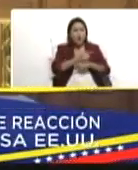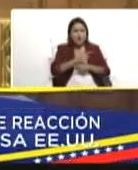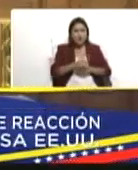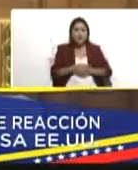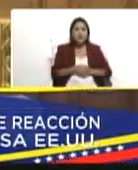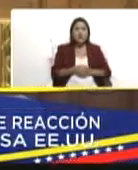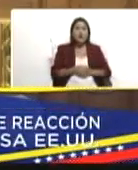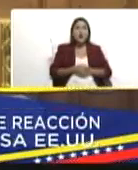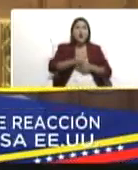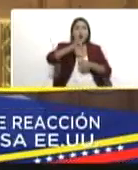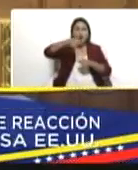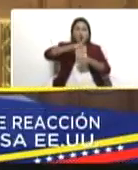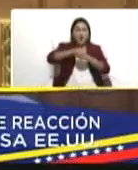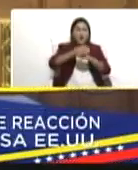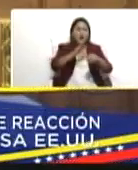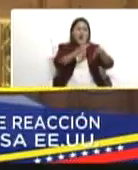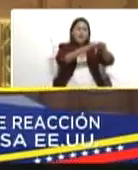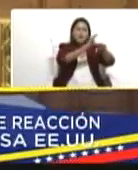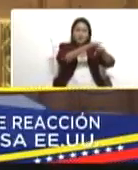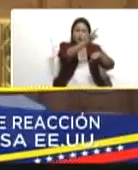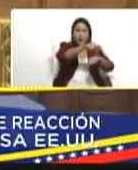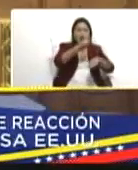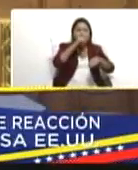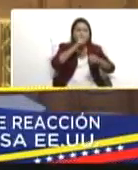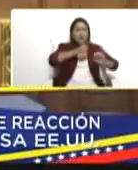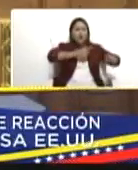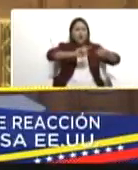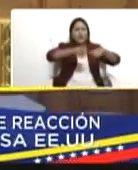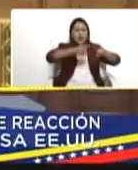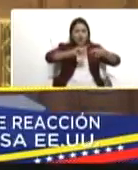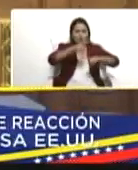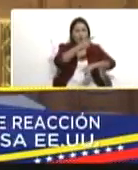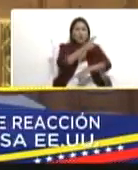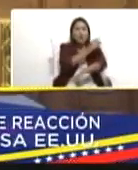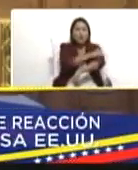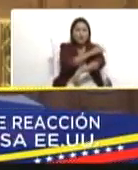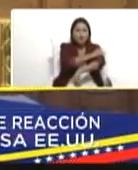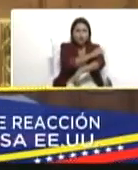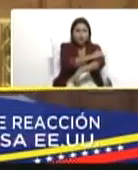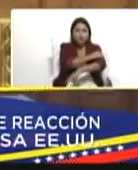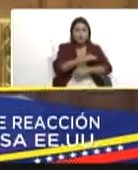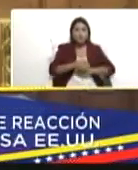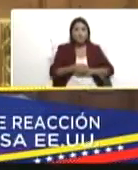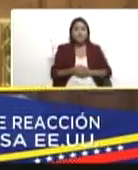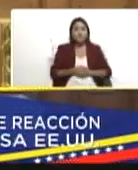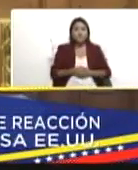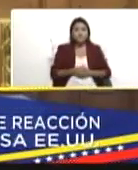Rodríguez le transmitió cada una de las conspiraciones y cada uno de los